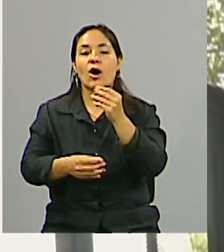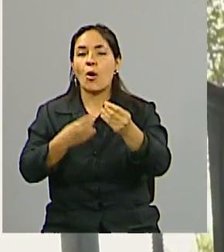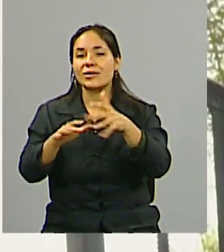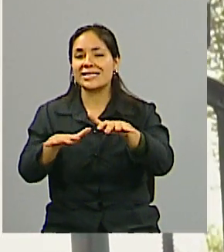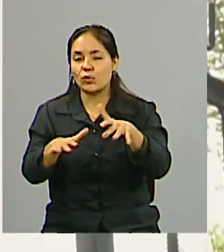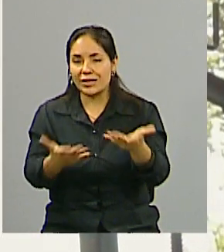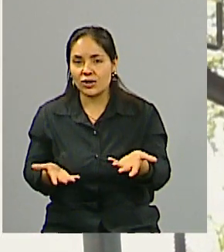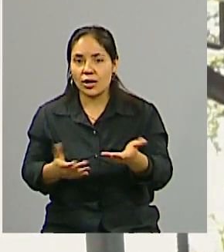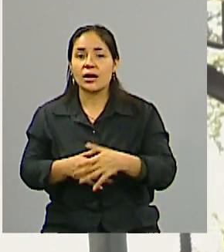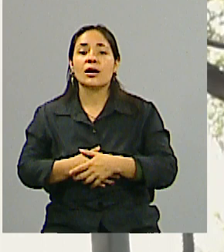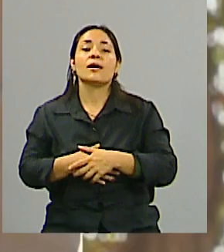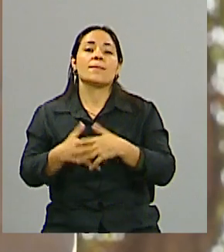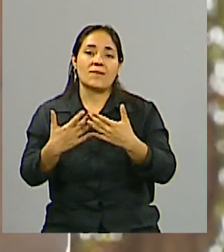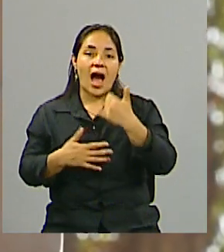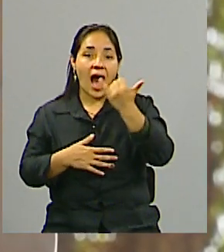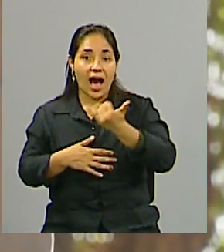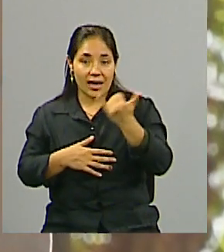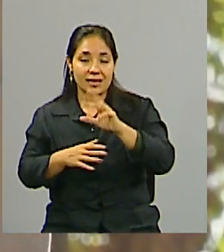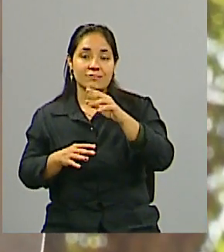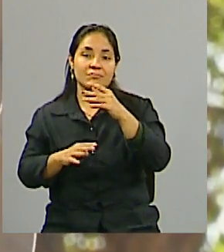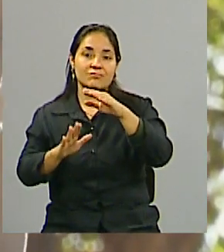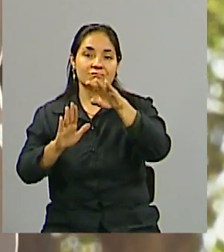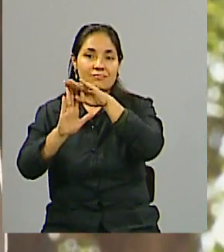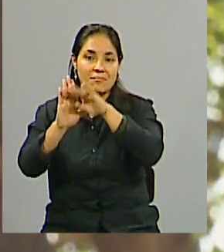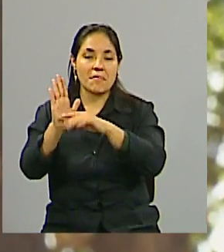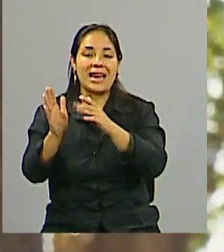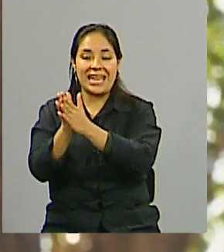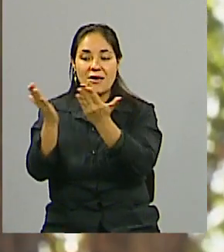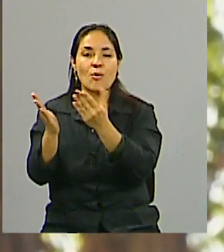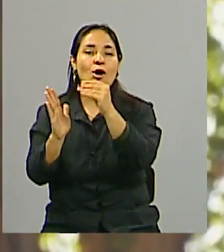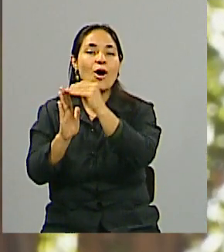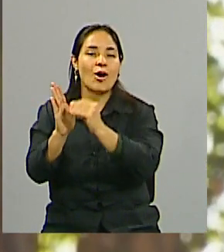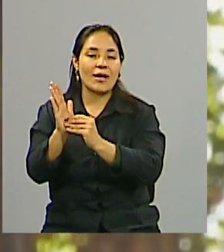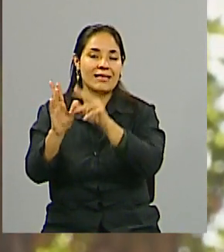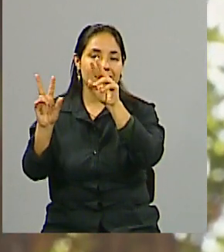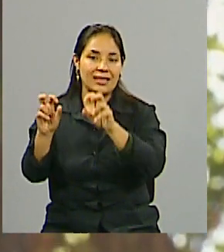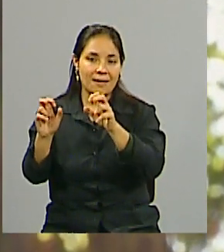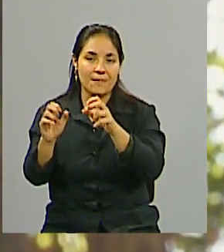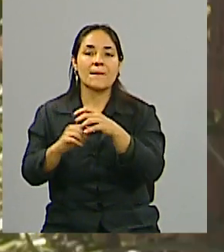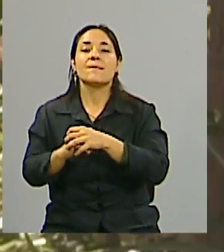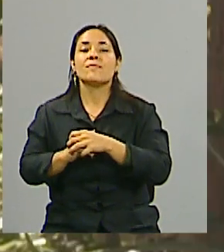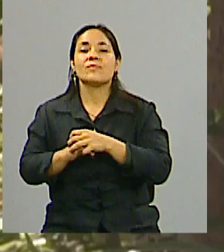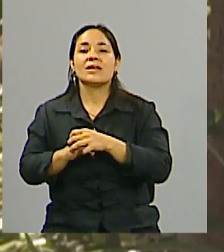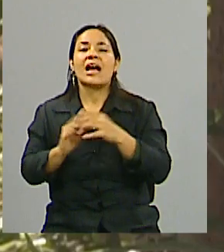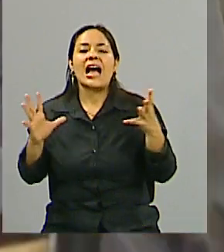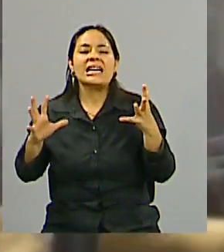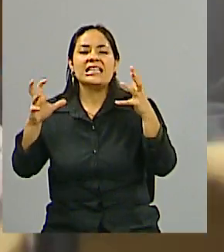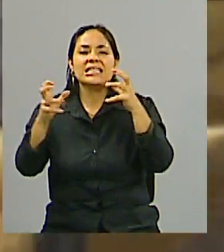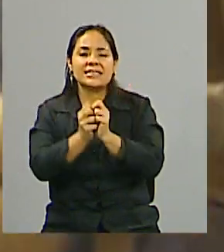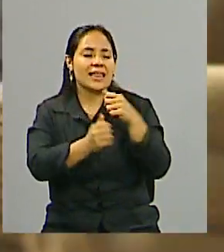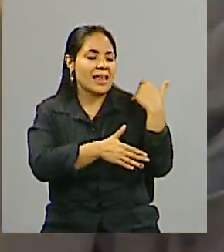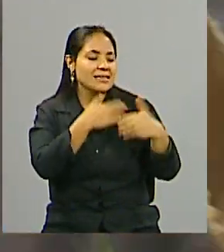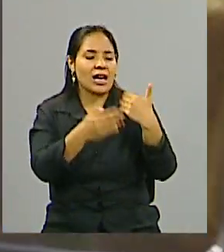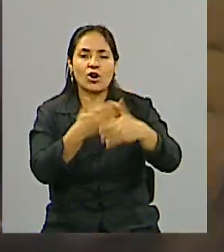provincia de Mendoza, bueno, hay un artículo muy lindo en el libro también, está en una crisis de forma de desarrollo histórica, ¿no? No